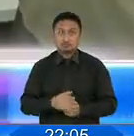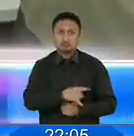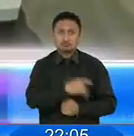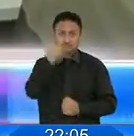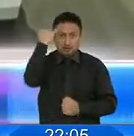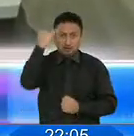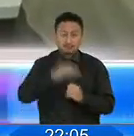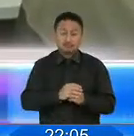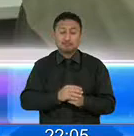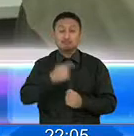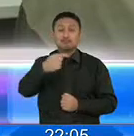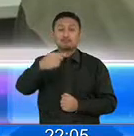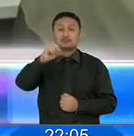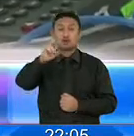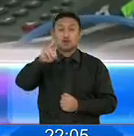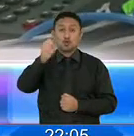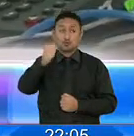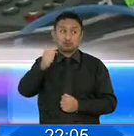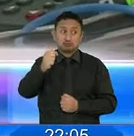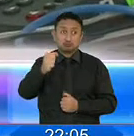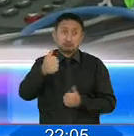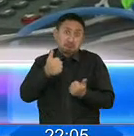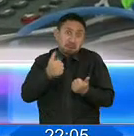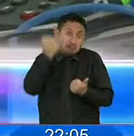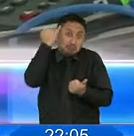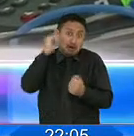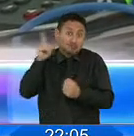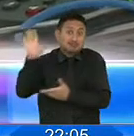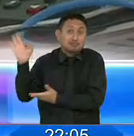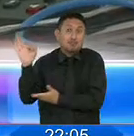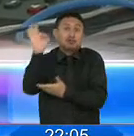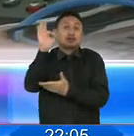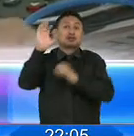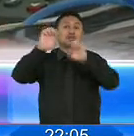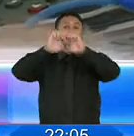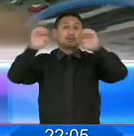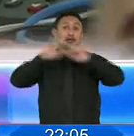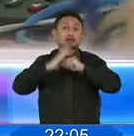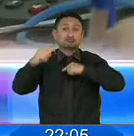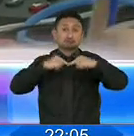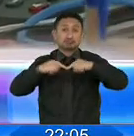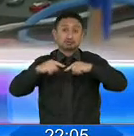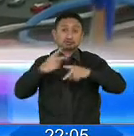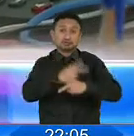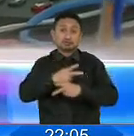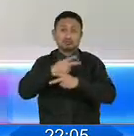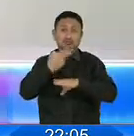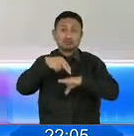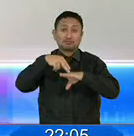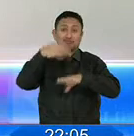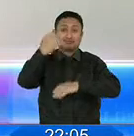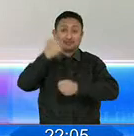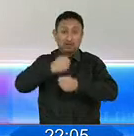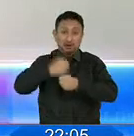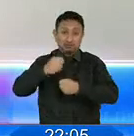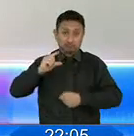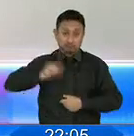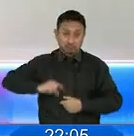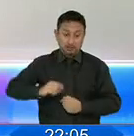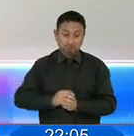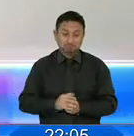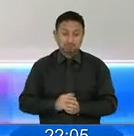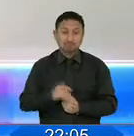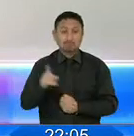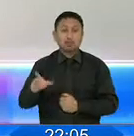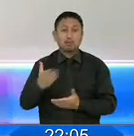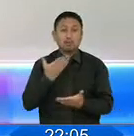para Rodrigo Gómez de la Torre, representante de los empleadores al Consejo Nacional de Trabajo y Salarios, quien lamenta que la propuesta no